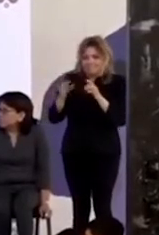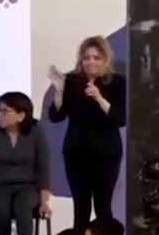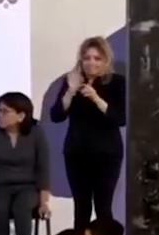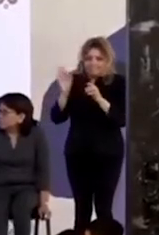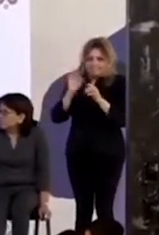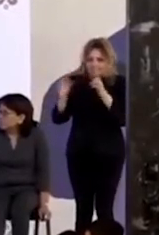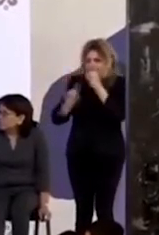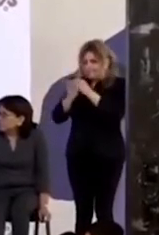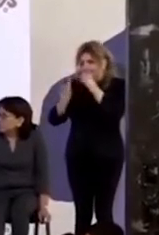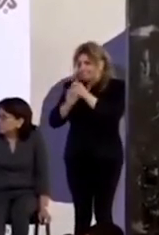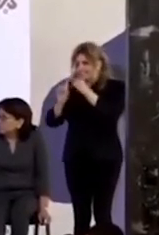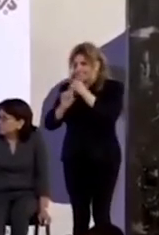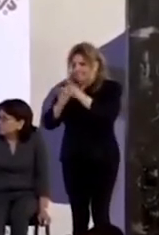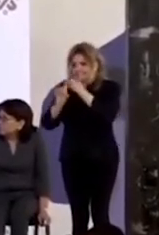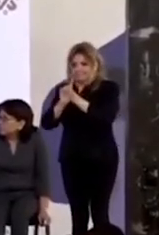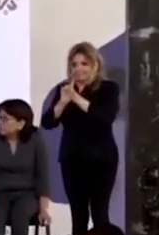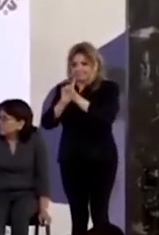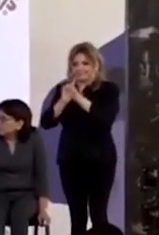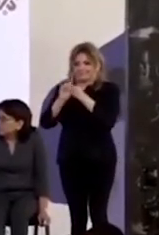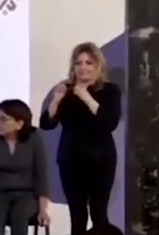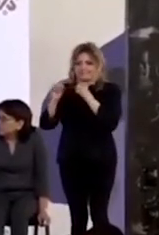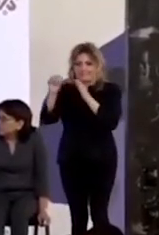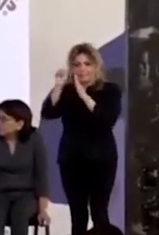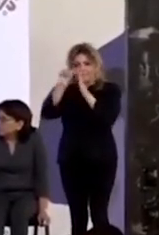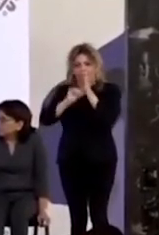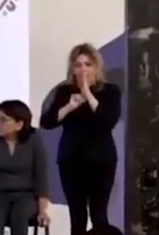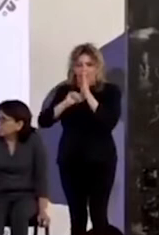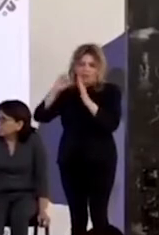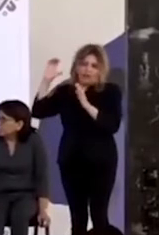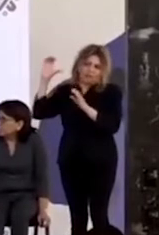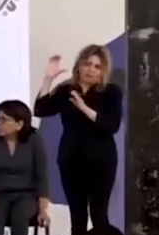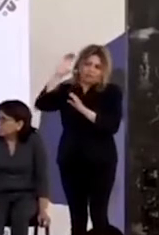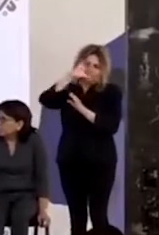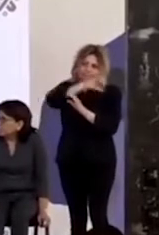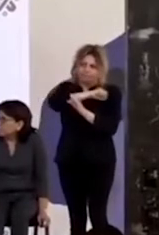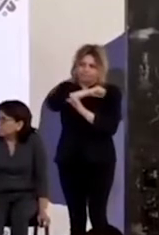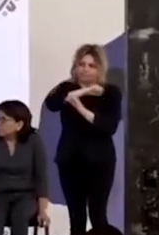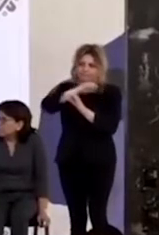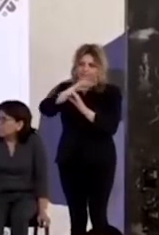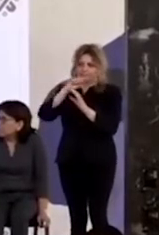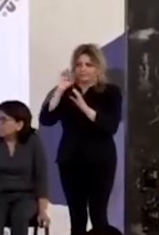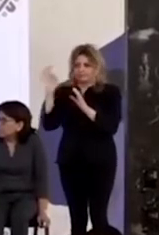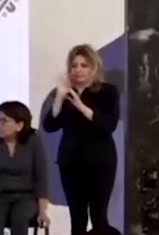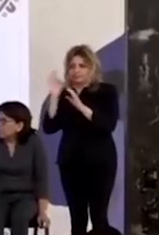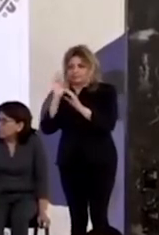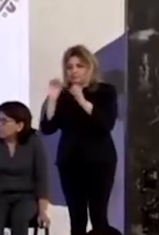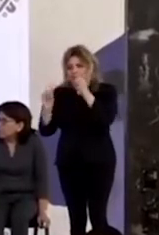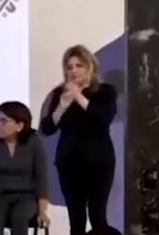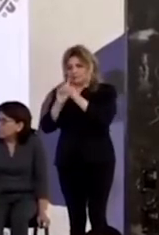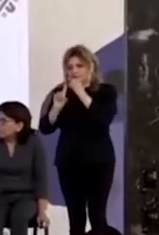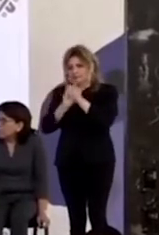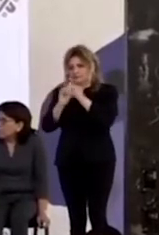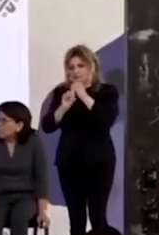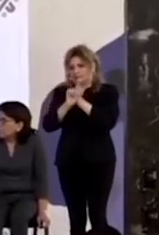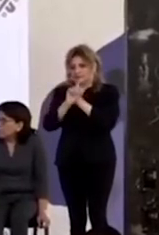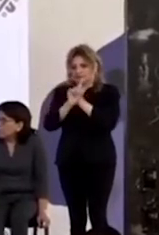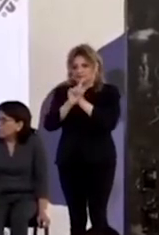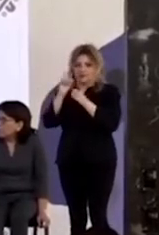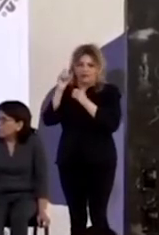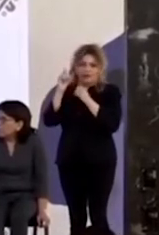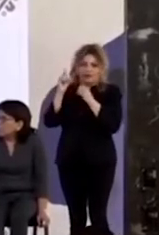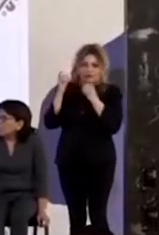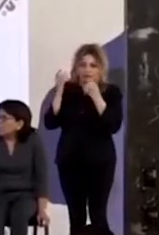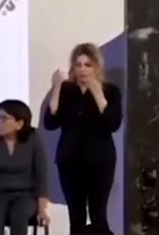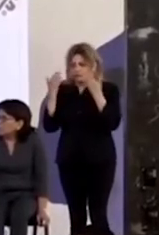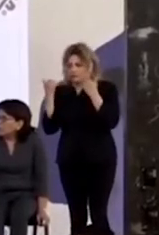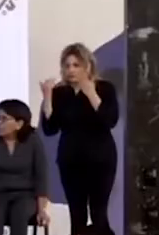solamente la que pudimos almacenar durante la época de lluvias. Sheinbaum Pardo indicó que por el momento se instalará en 10.000 hogares de las